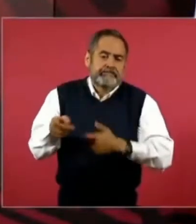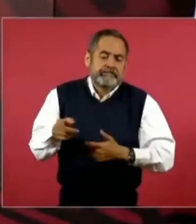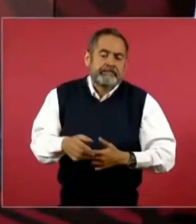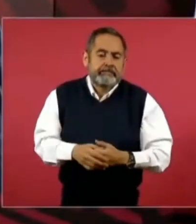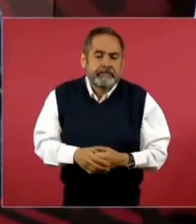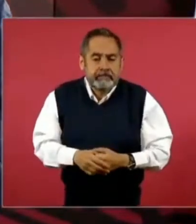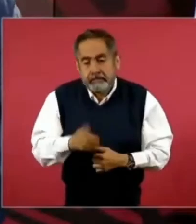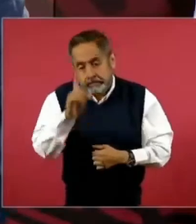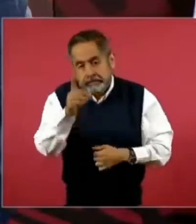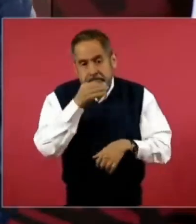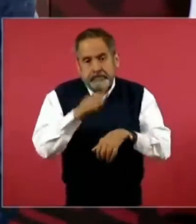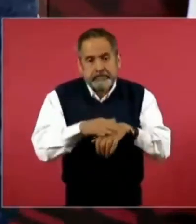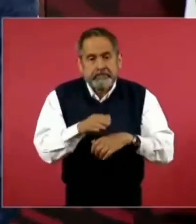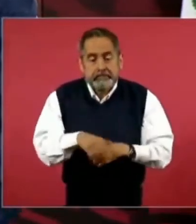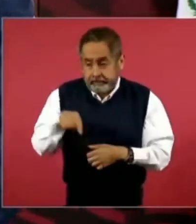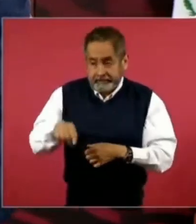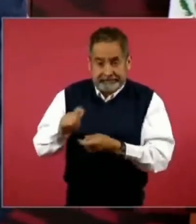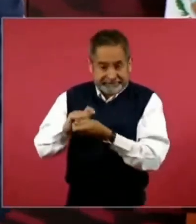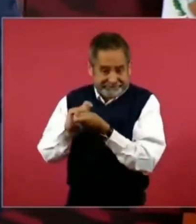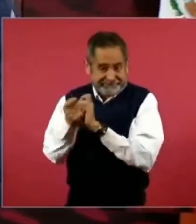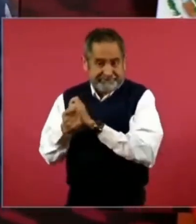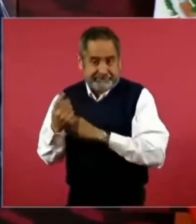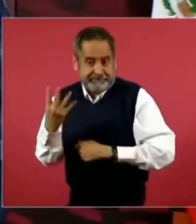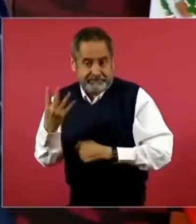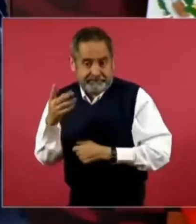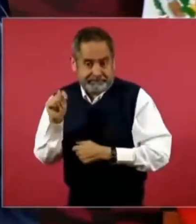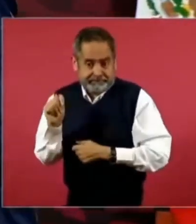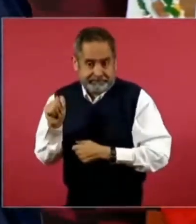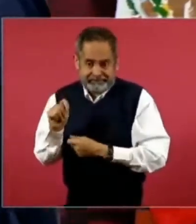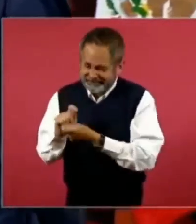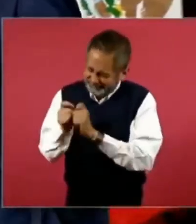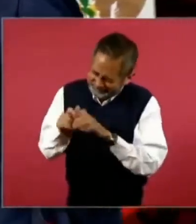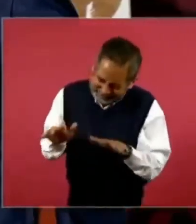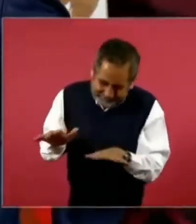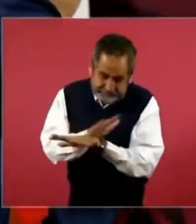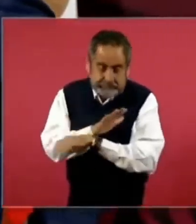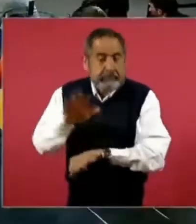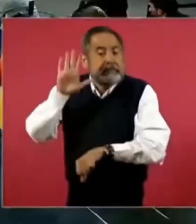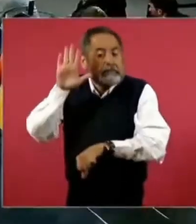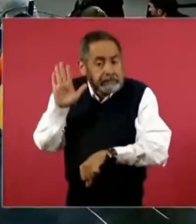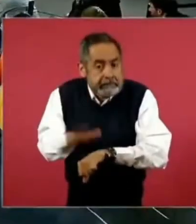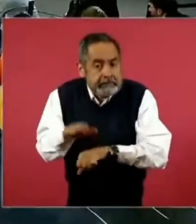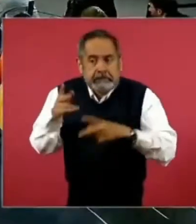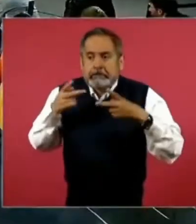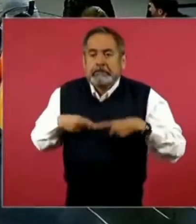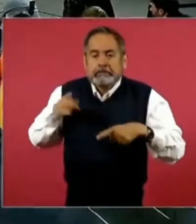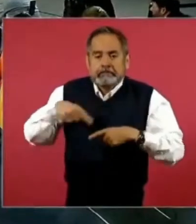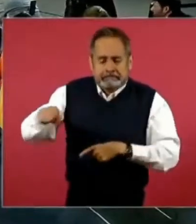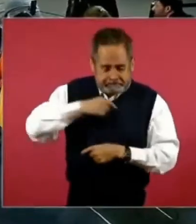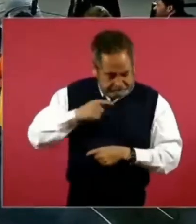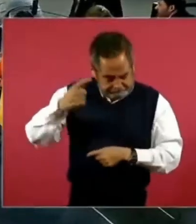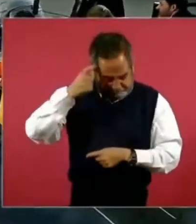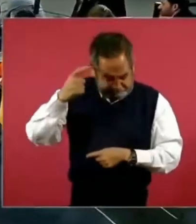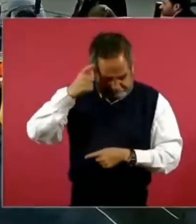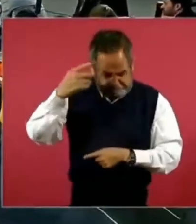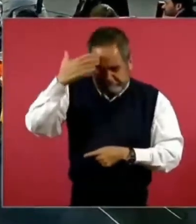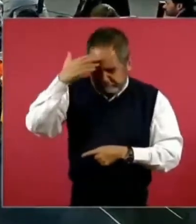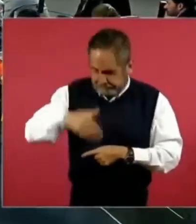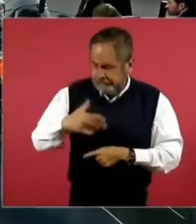Incluso esta transformación es la que tiene más ciudadanos conscientes, mujeres y